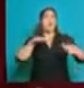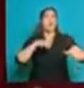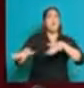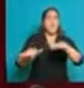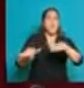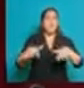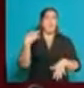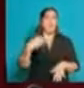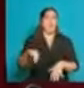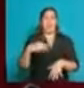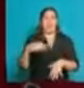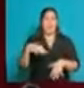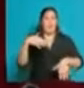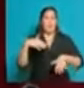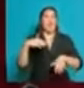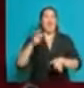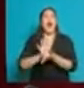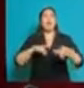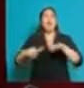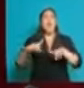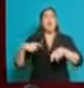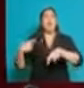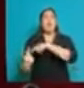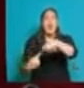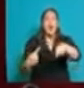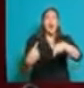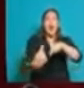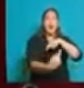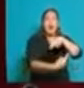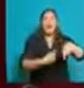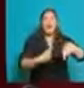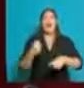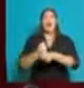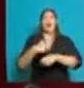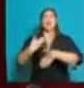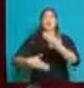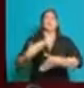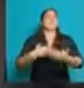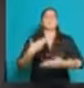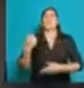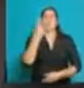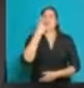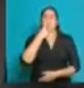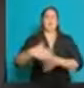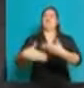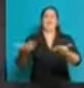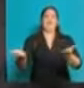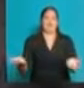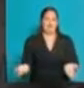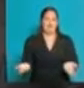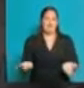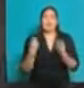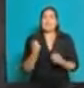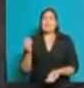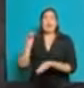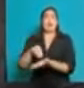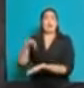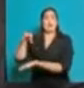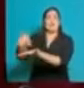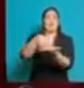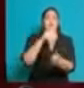movimiento y hacer que la rueda gire y gire cada vez más y más rápido. Necesitamos más fábricas que